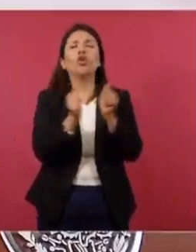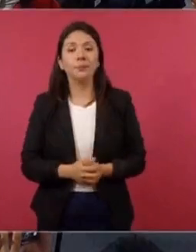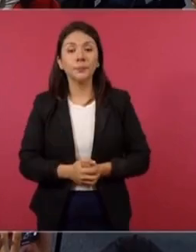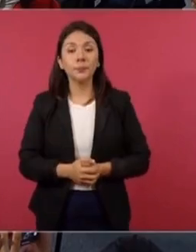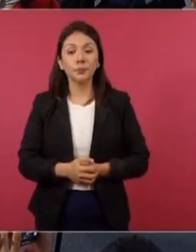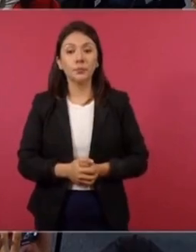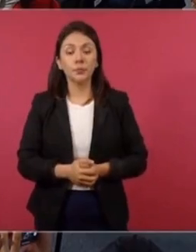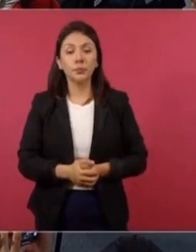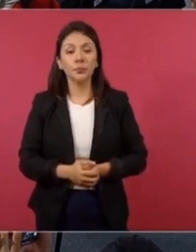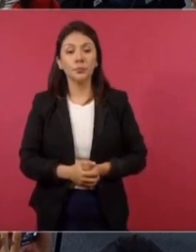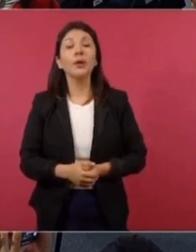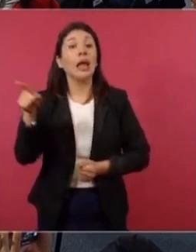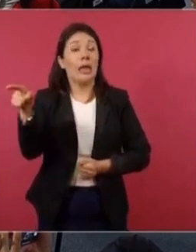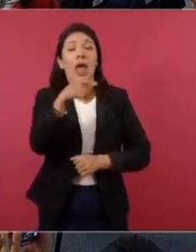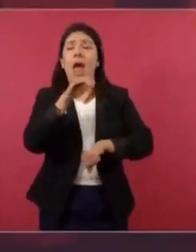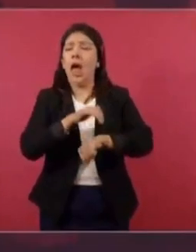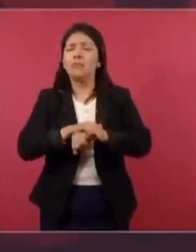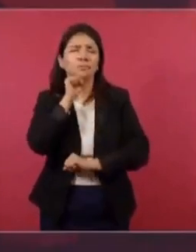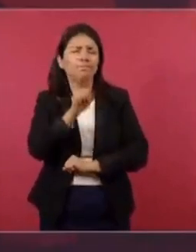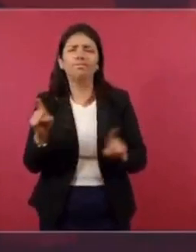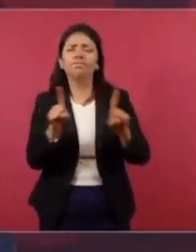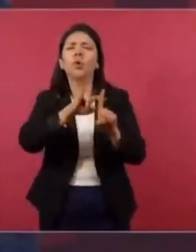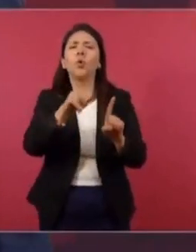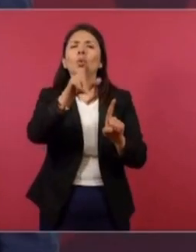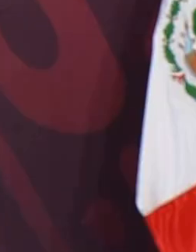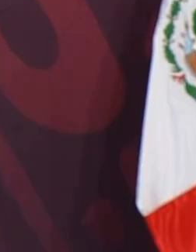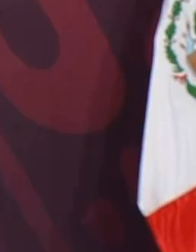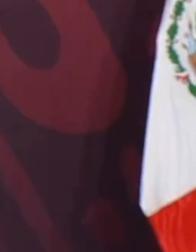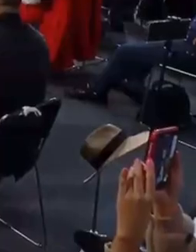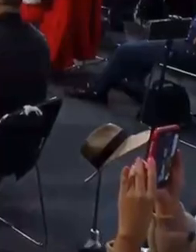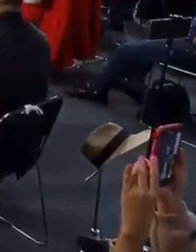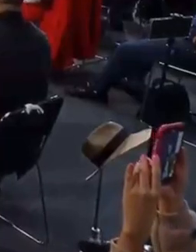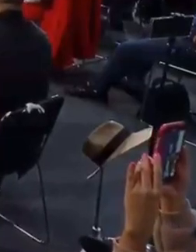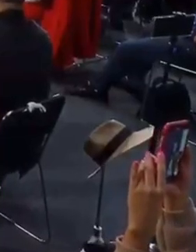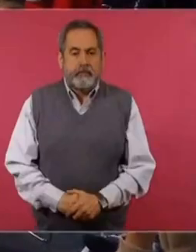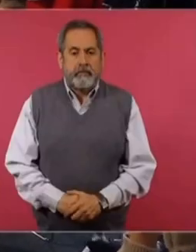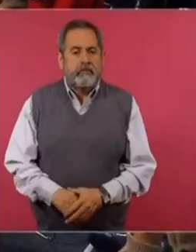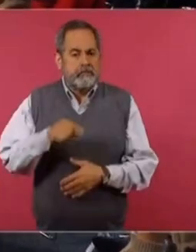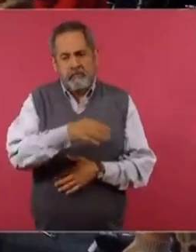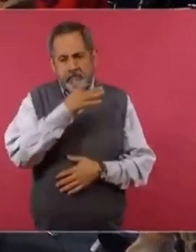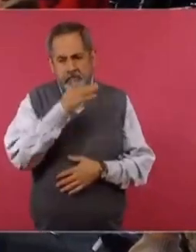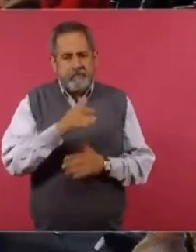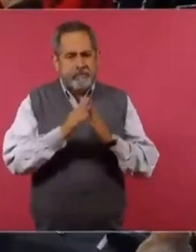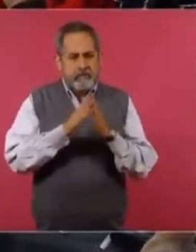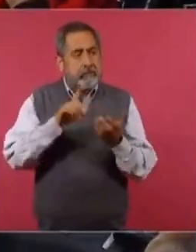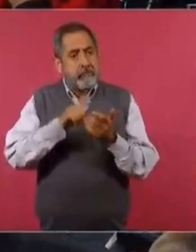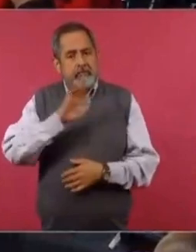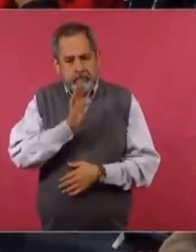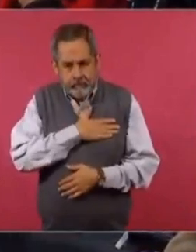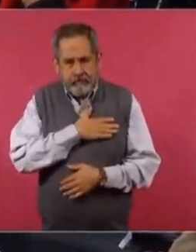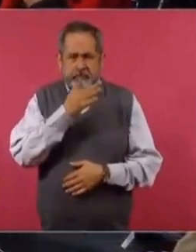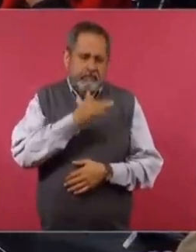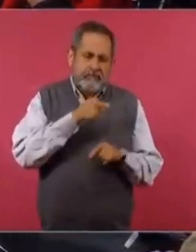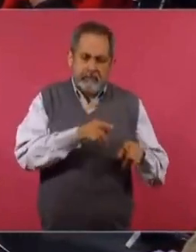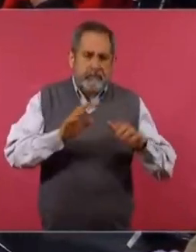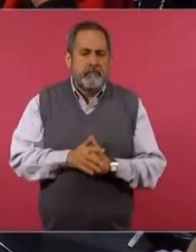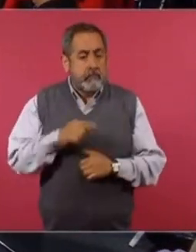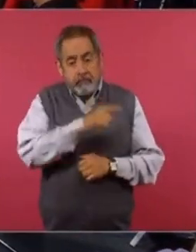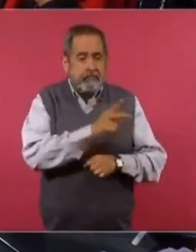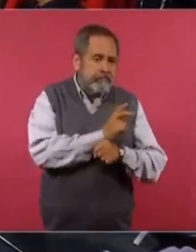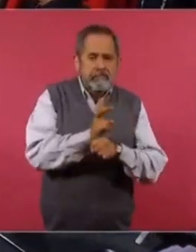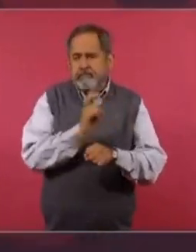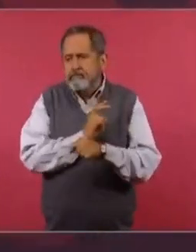Slim, muy amigo de don Julio Scherer. Hizo una fiesta en su casa, en España.